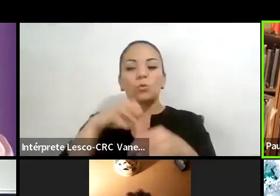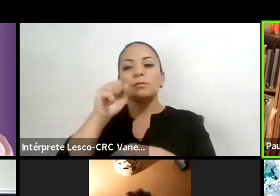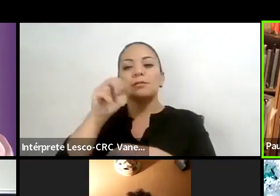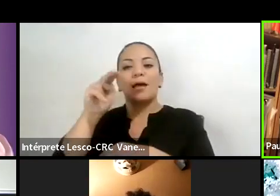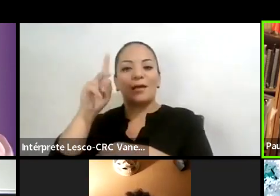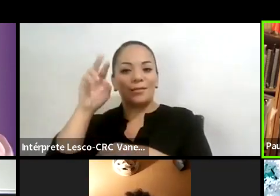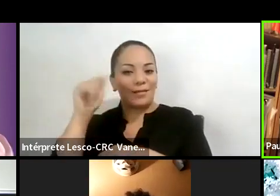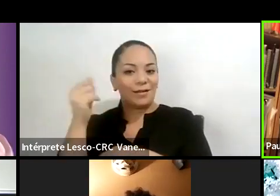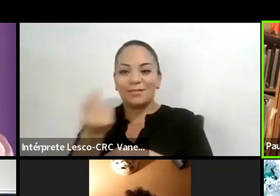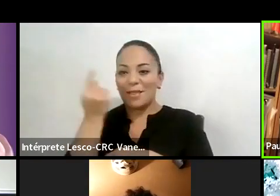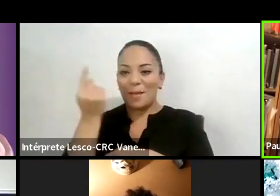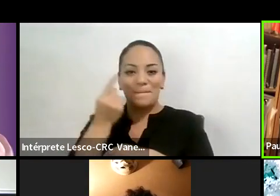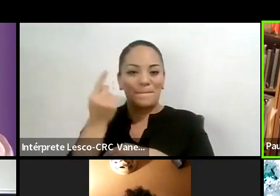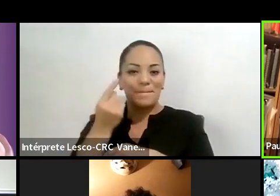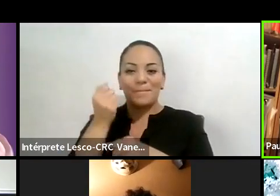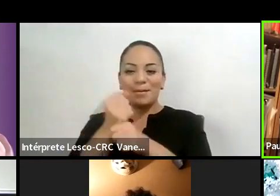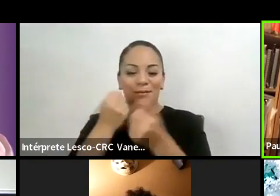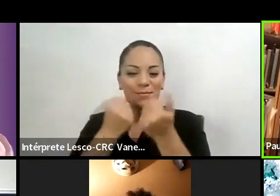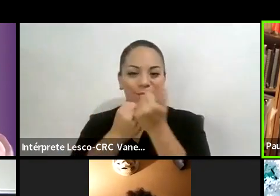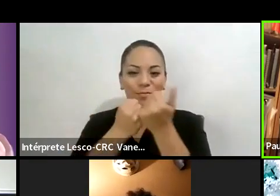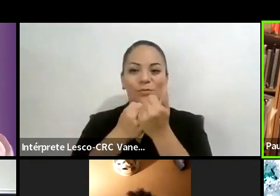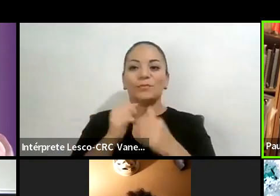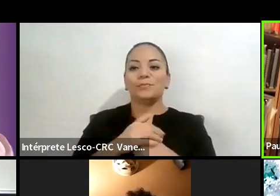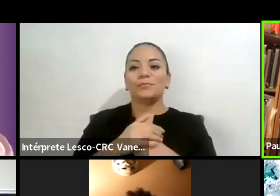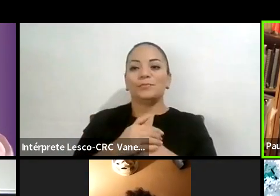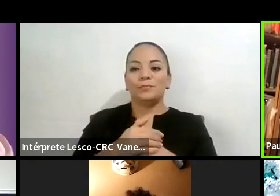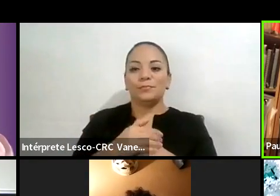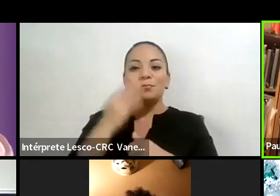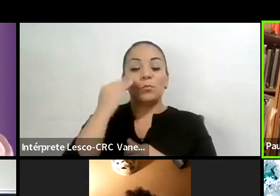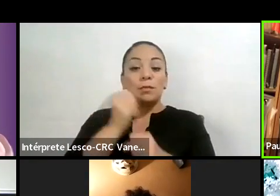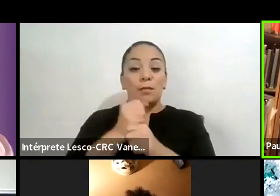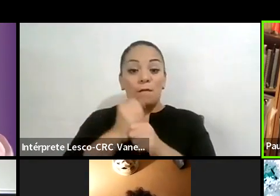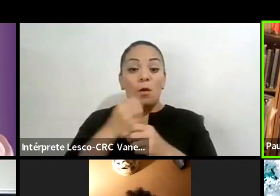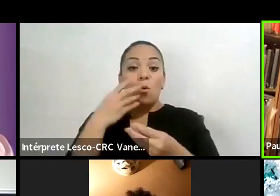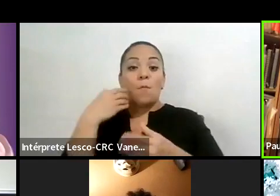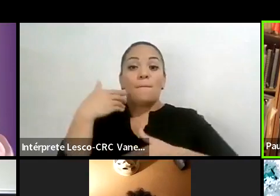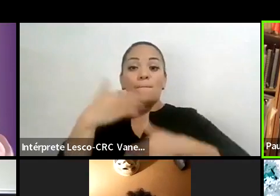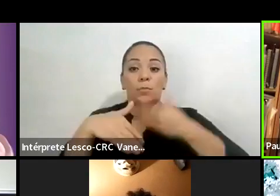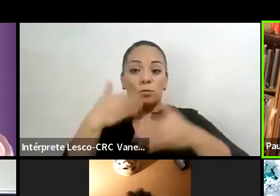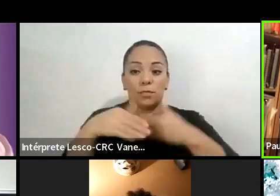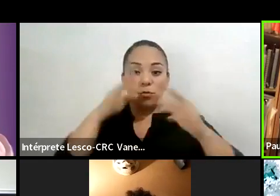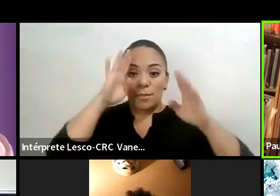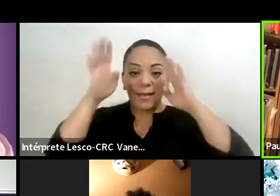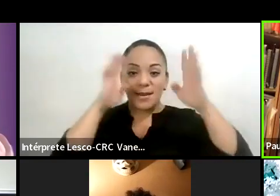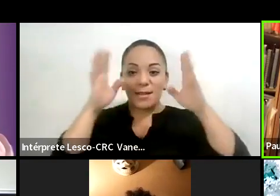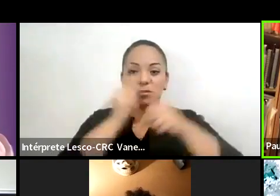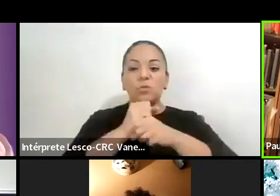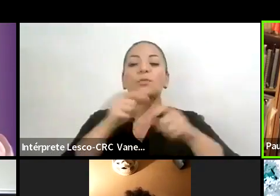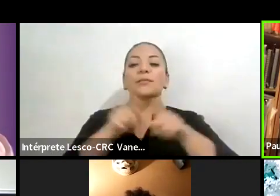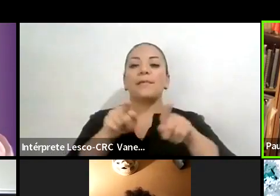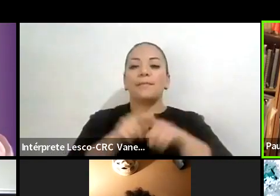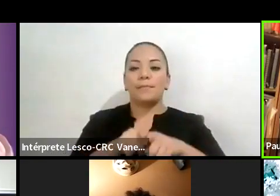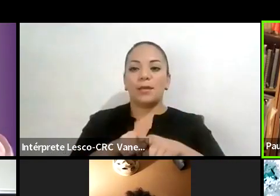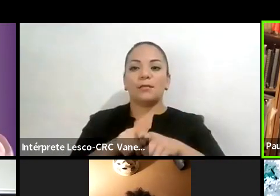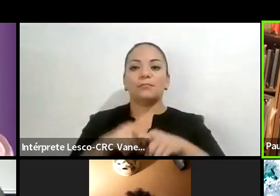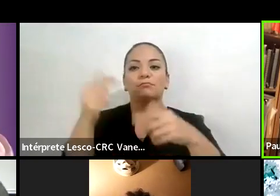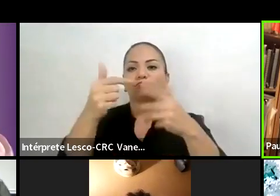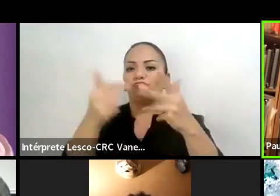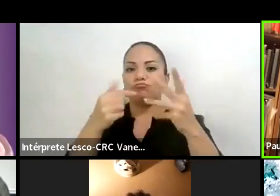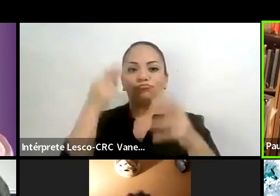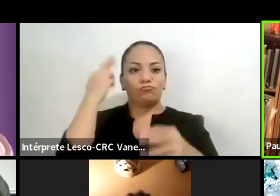siempre estuvo, ¿verdad?, anuente, porque el trabajo y el proceso de creación también traía una serie de